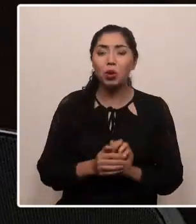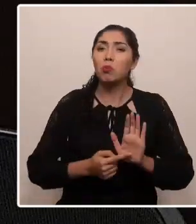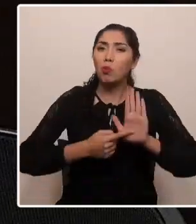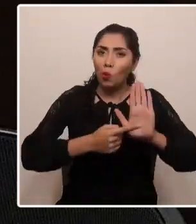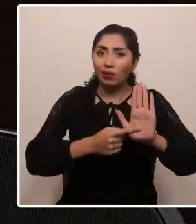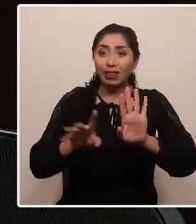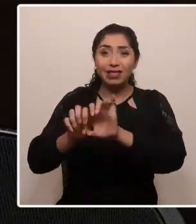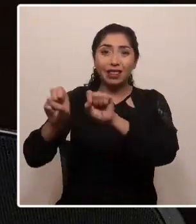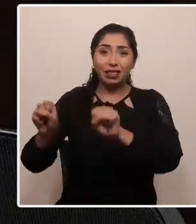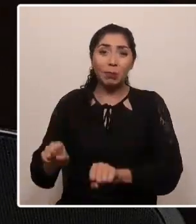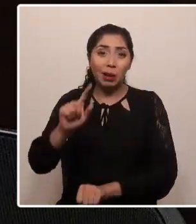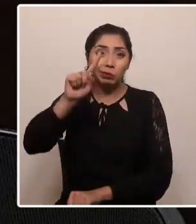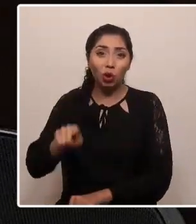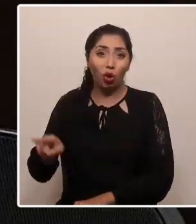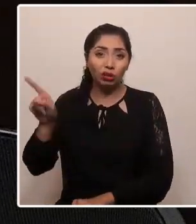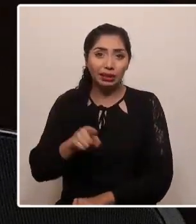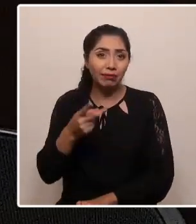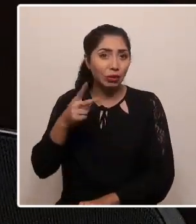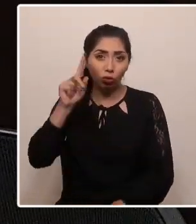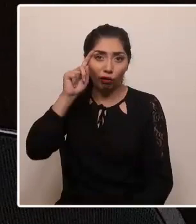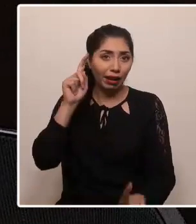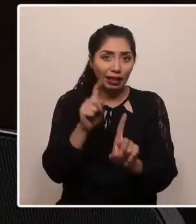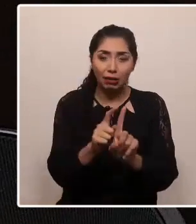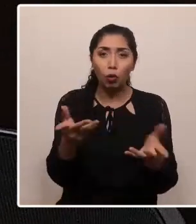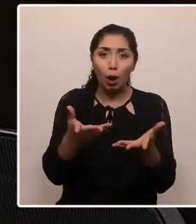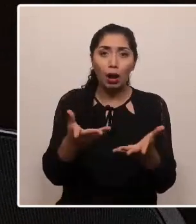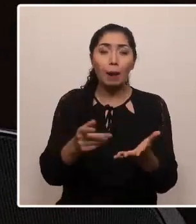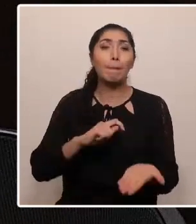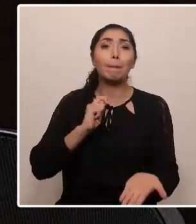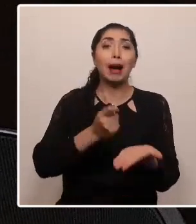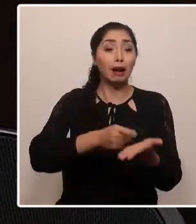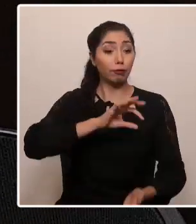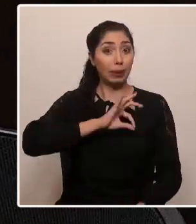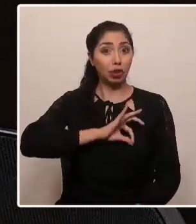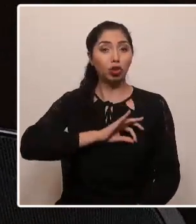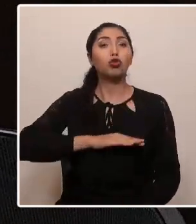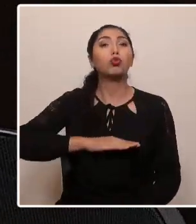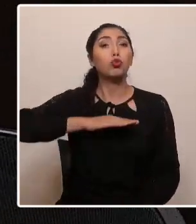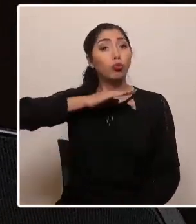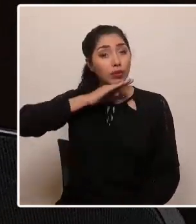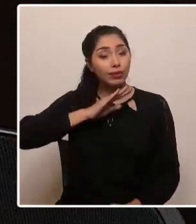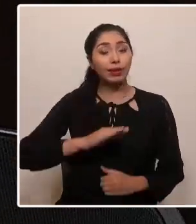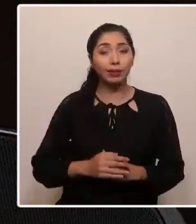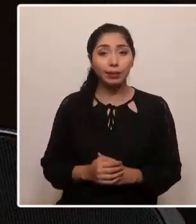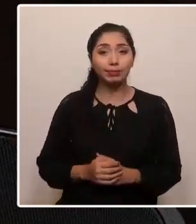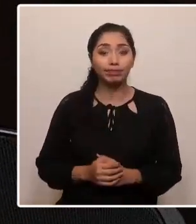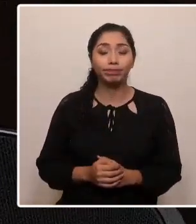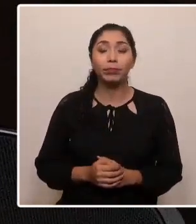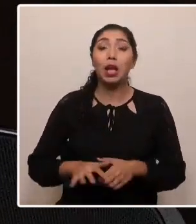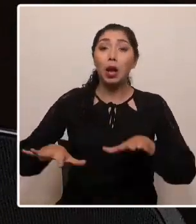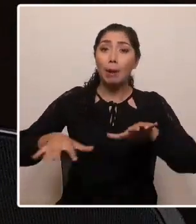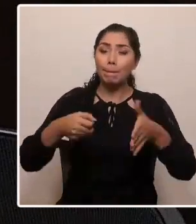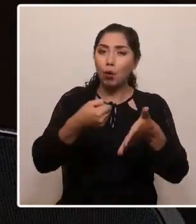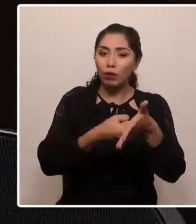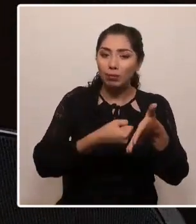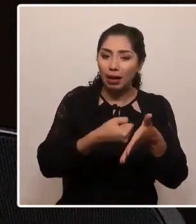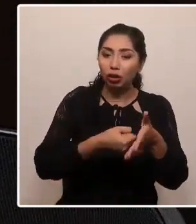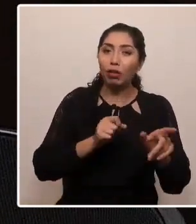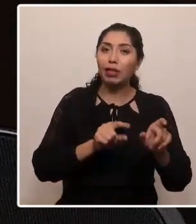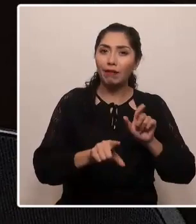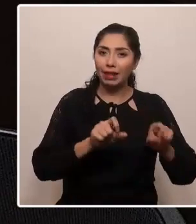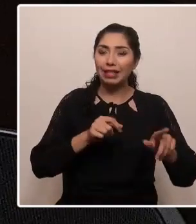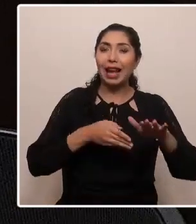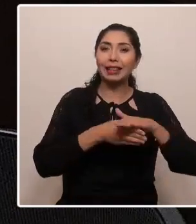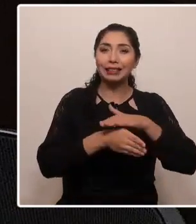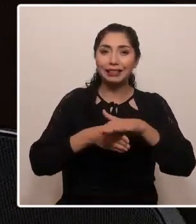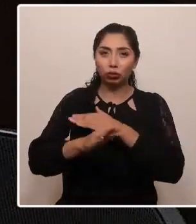fracasó en su objetivo central, que es pagar una pensión suficiente. También, como parte del movimiento por la defensa en el acceso al agua, la tierra